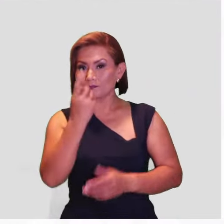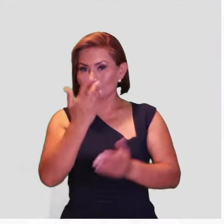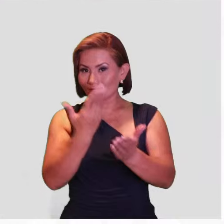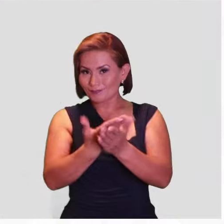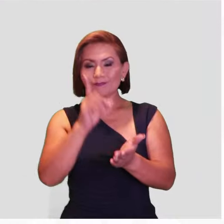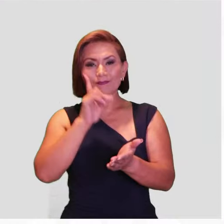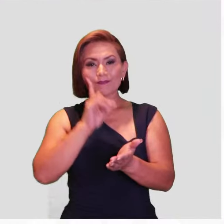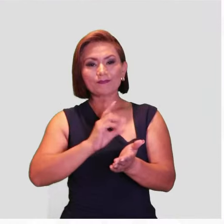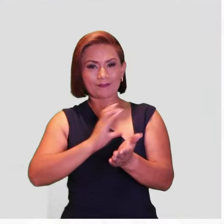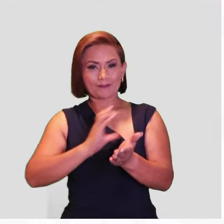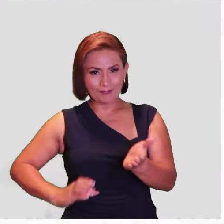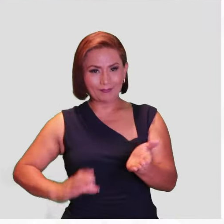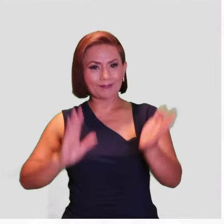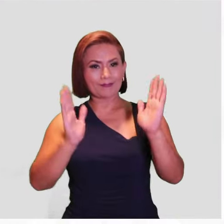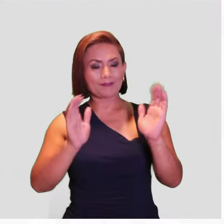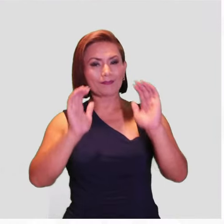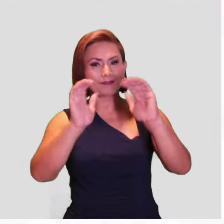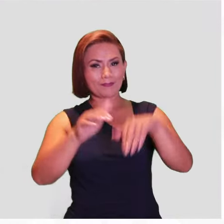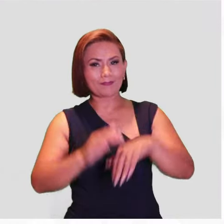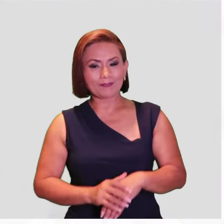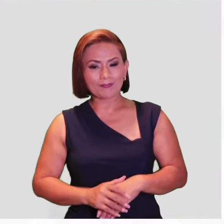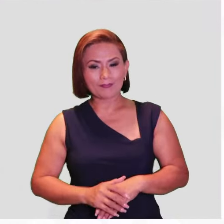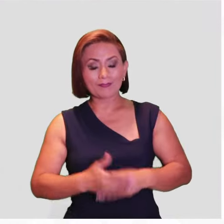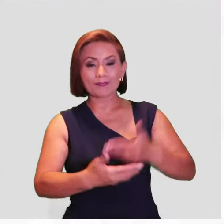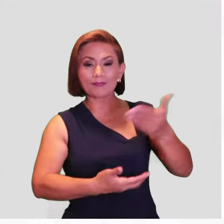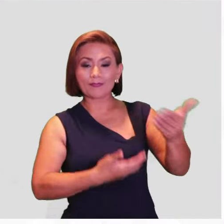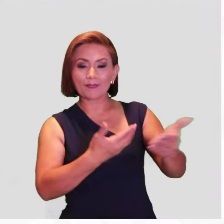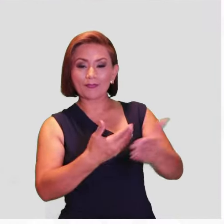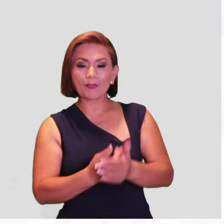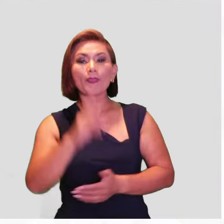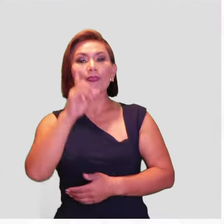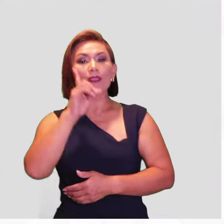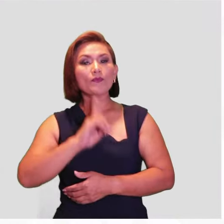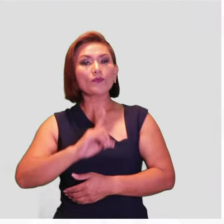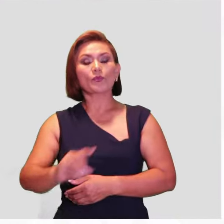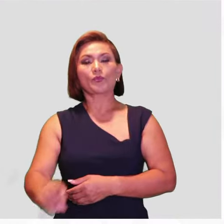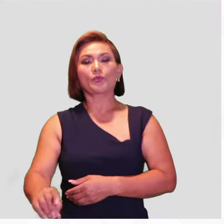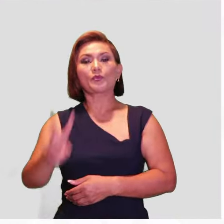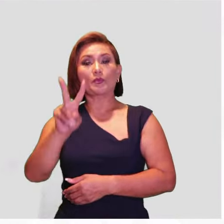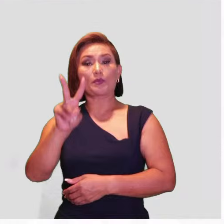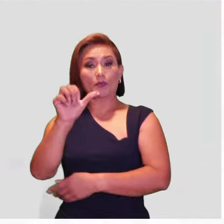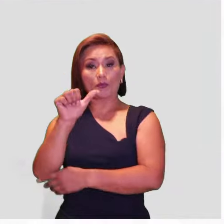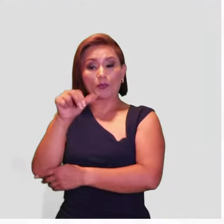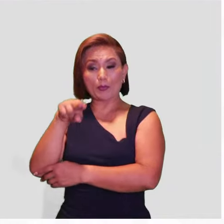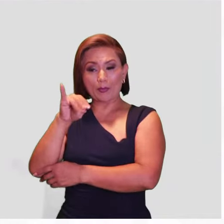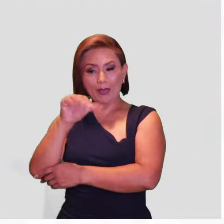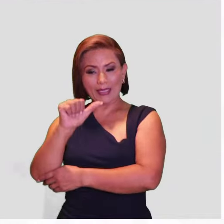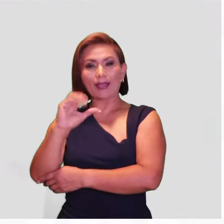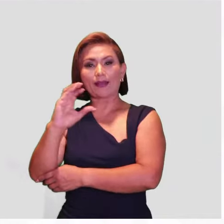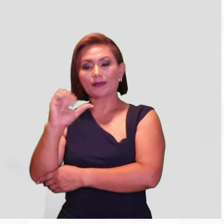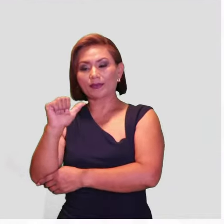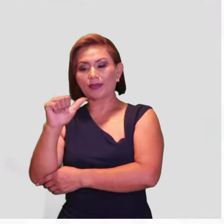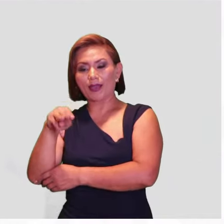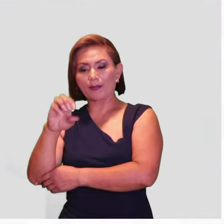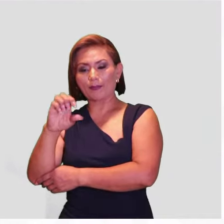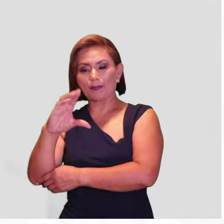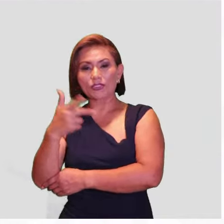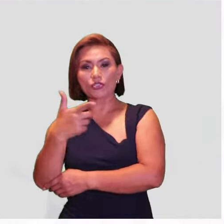a la siguiente candidatura inscrita. Le cedemos el uso de la voz a la candidata Vania Camacho. Candidata, le